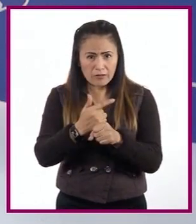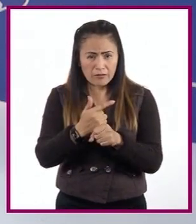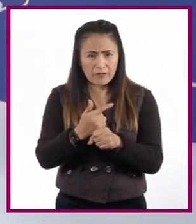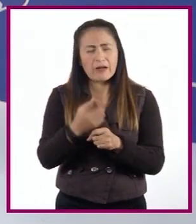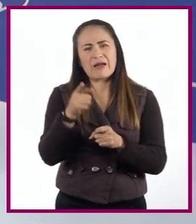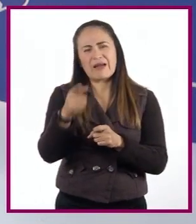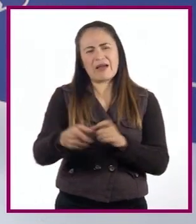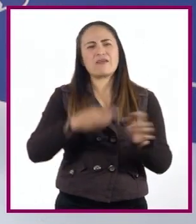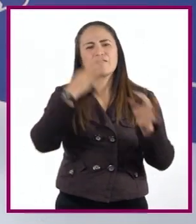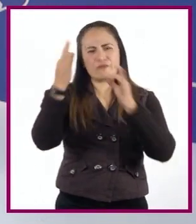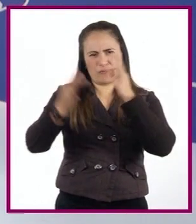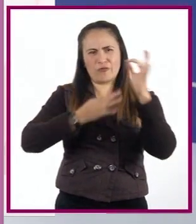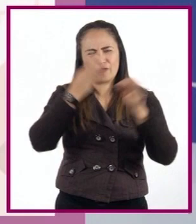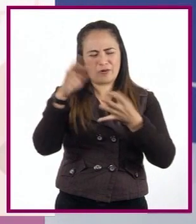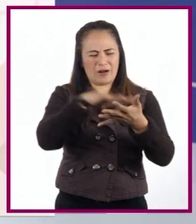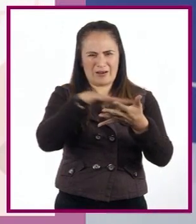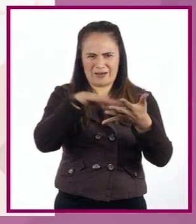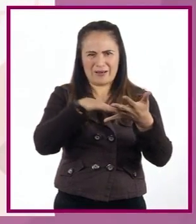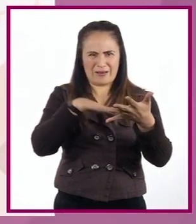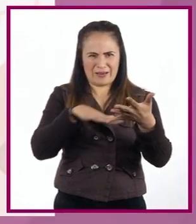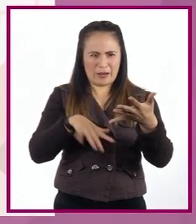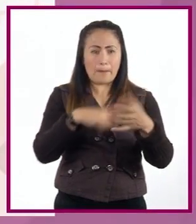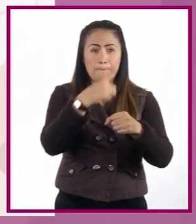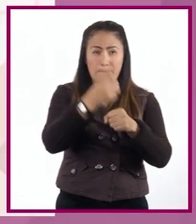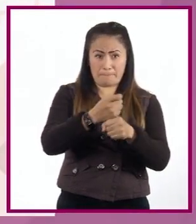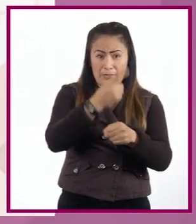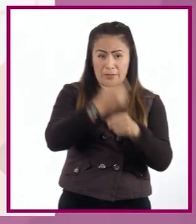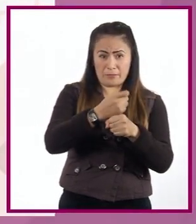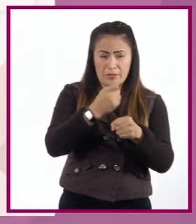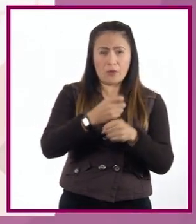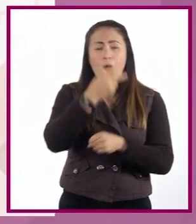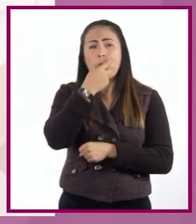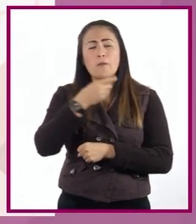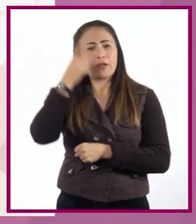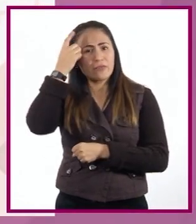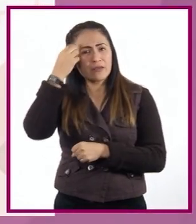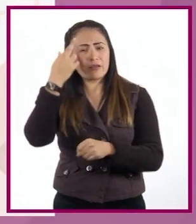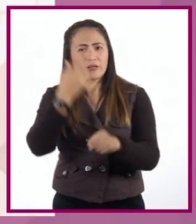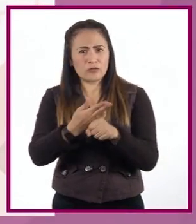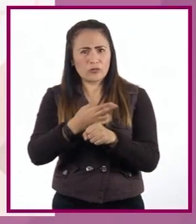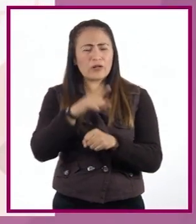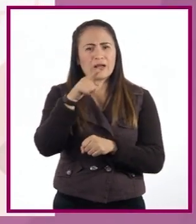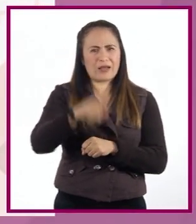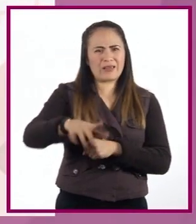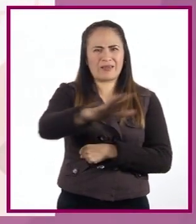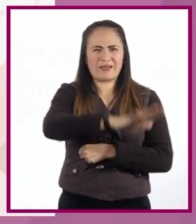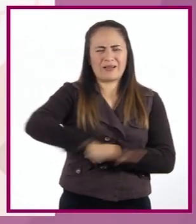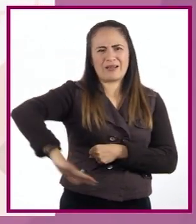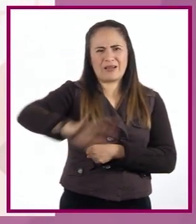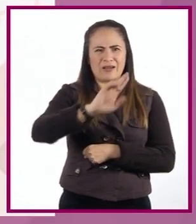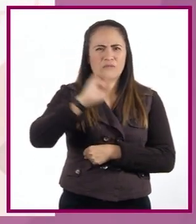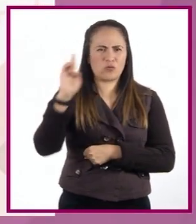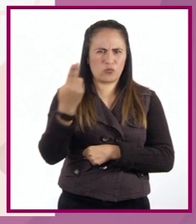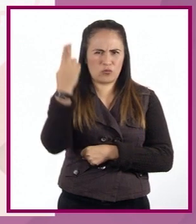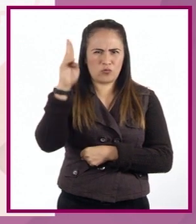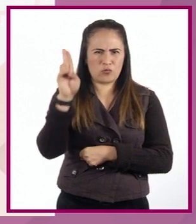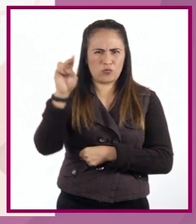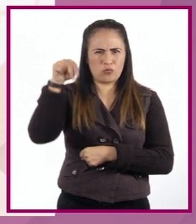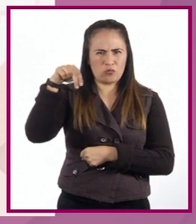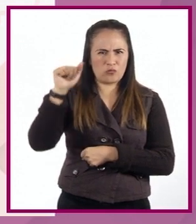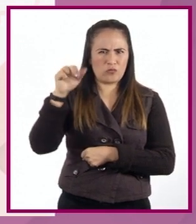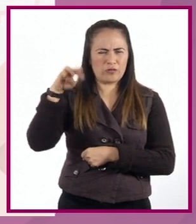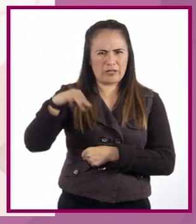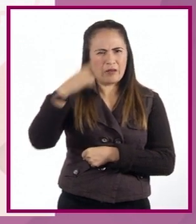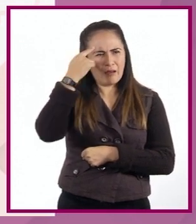nos indica que, primero, el rector de la UNAM acudió a las instalaciones de la ciudad universitaria para supervisar que